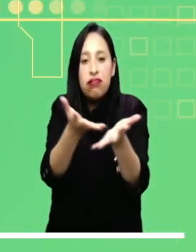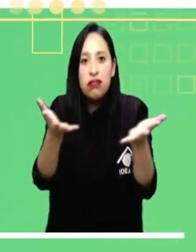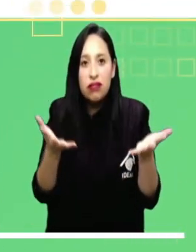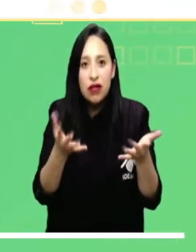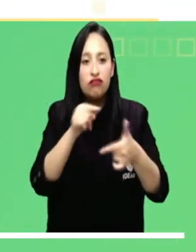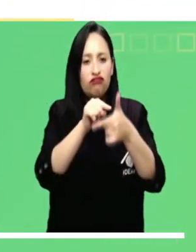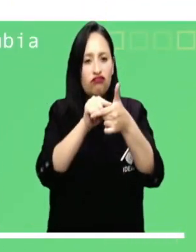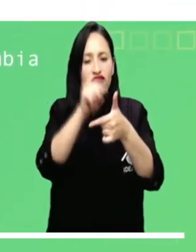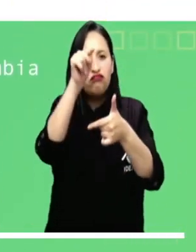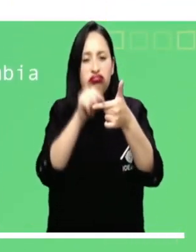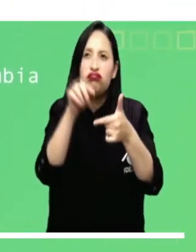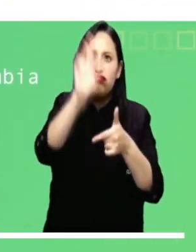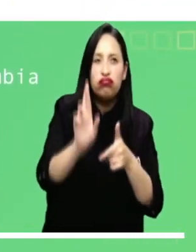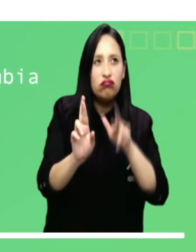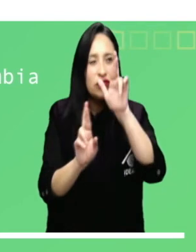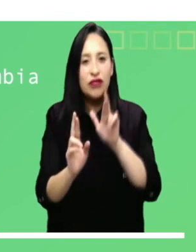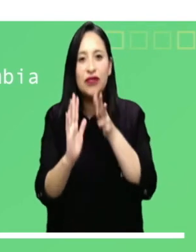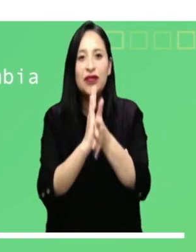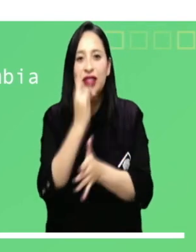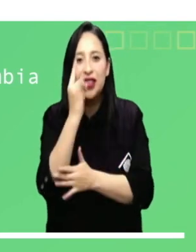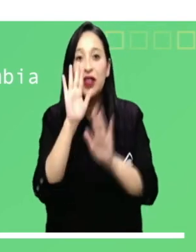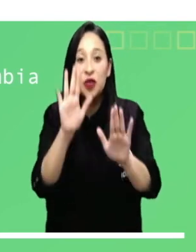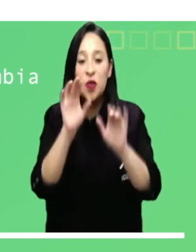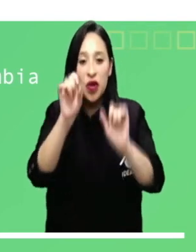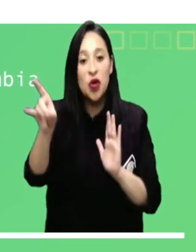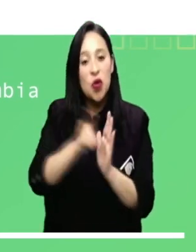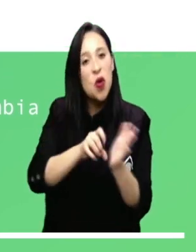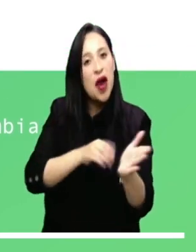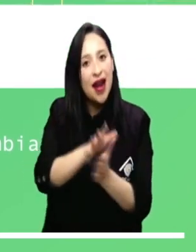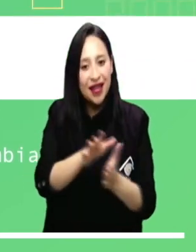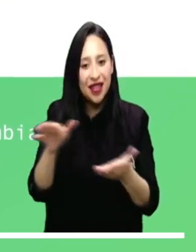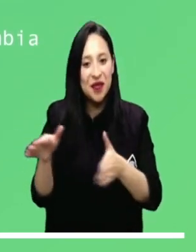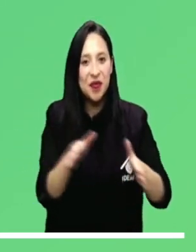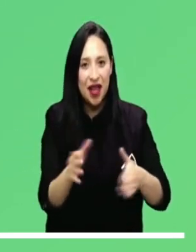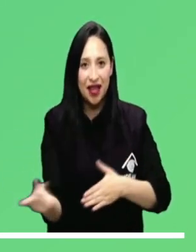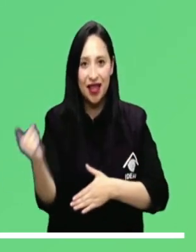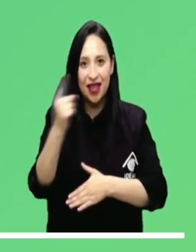de deforestación, estadísticas de rayos y otros datos de